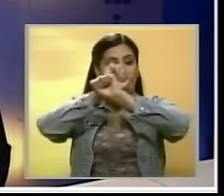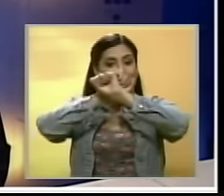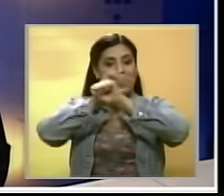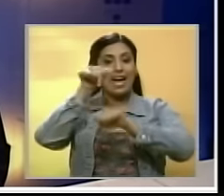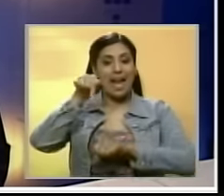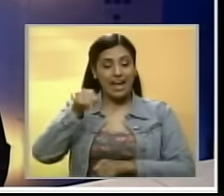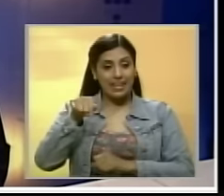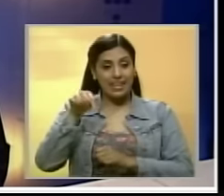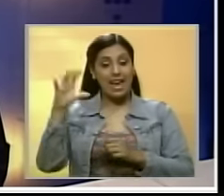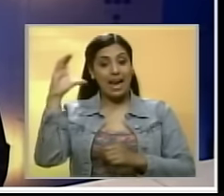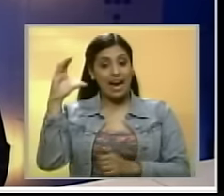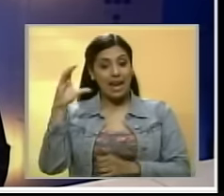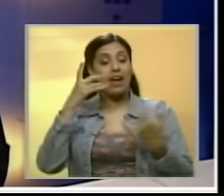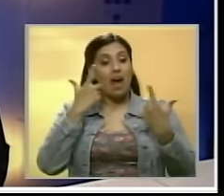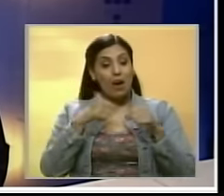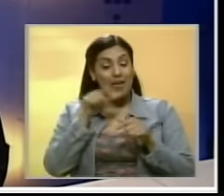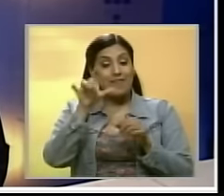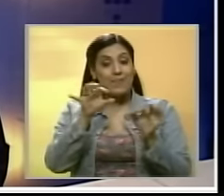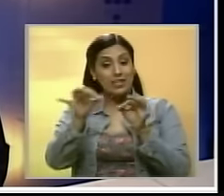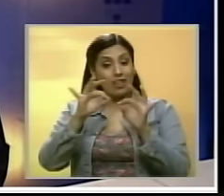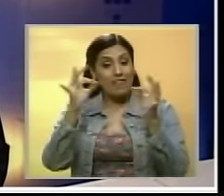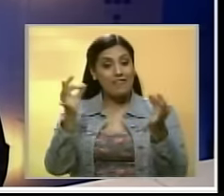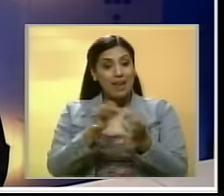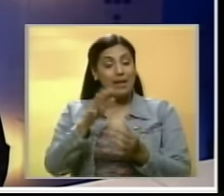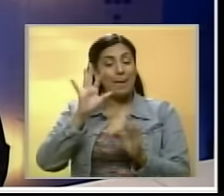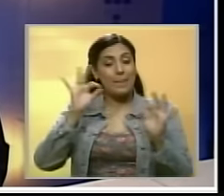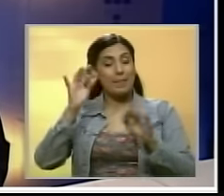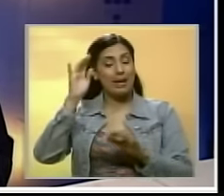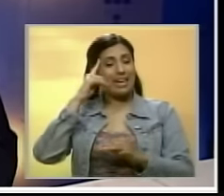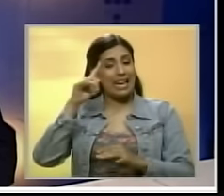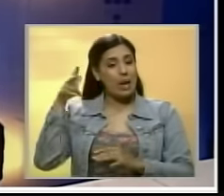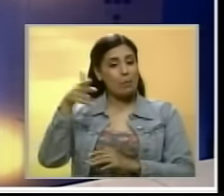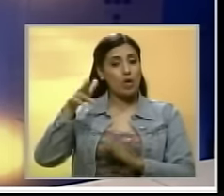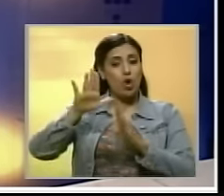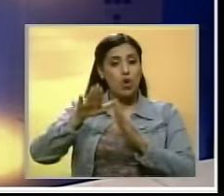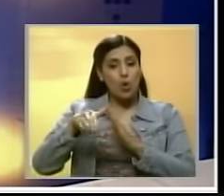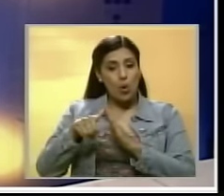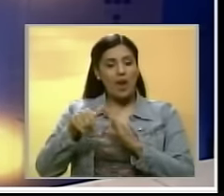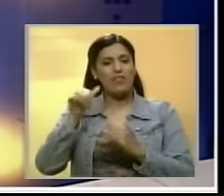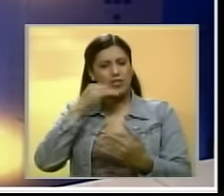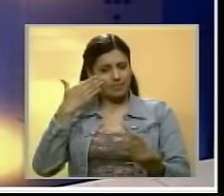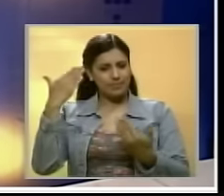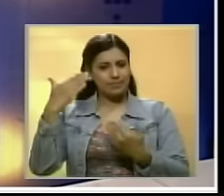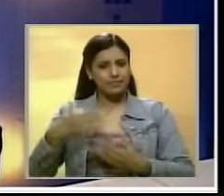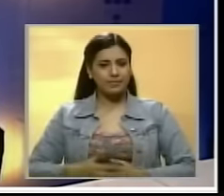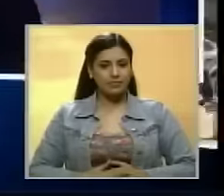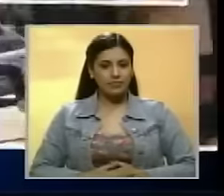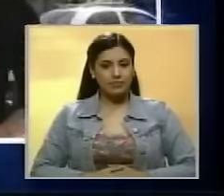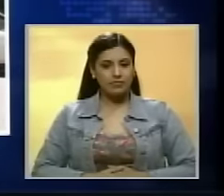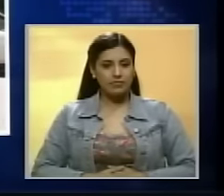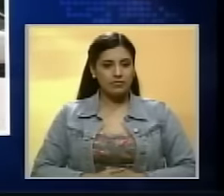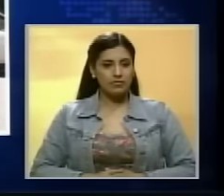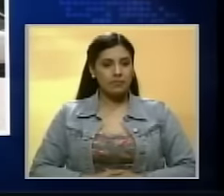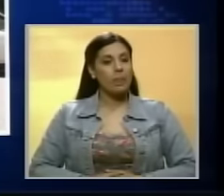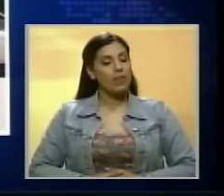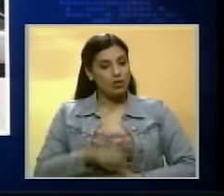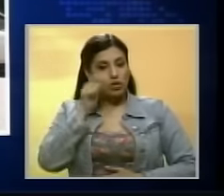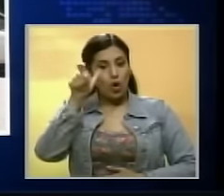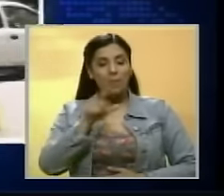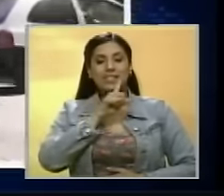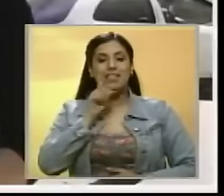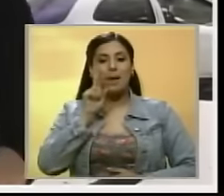libertador familiares presumen que fue asaltado por unos delincuentes Fabio laay quinto tiene el reporte adelante rona